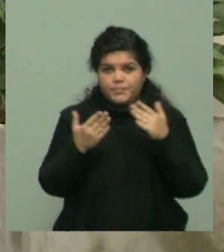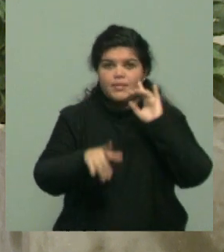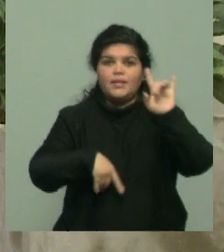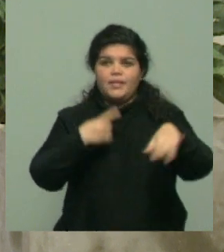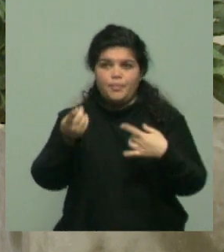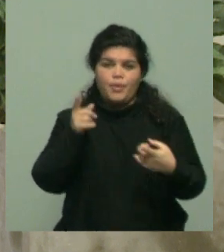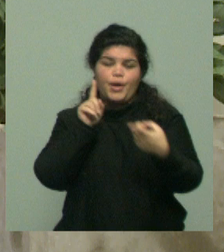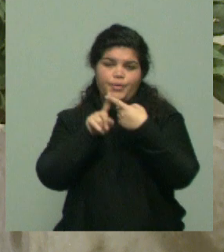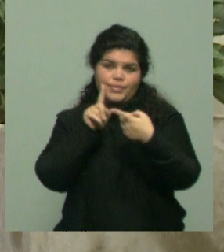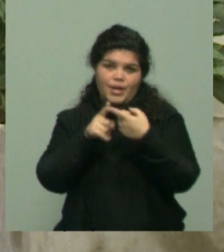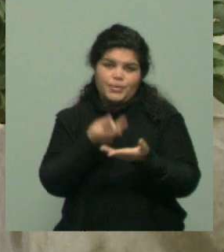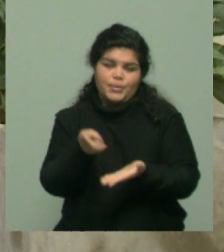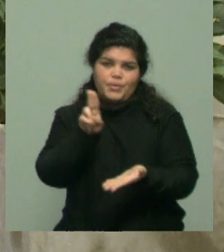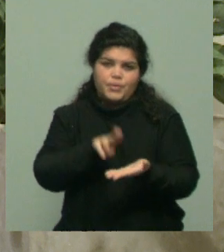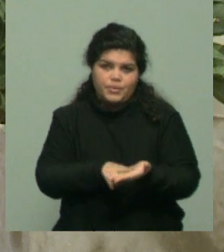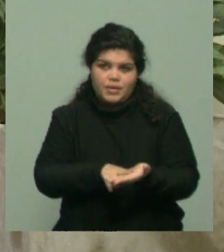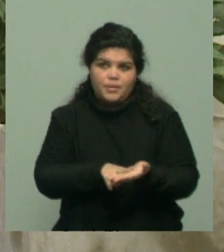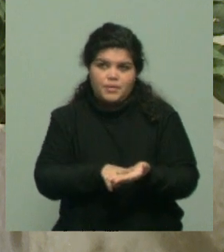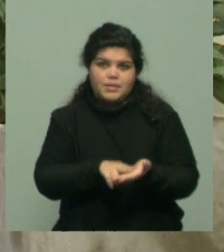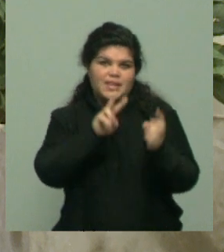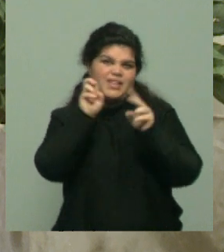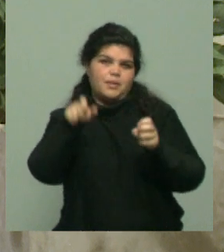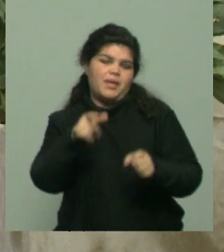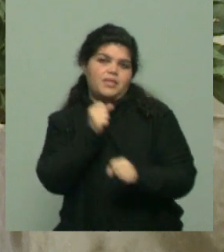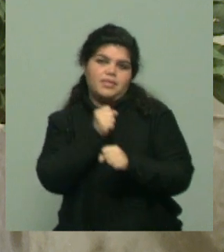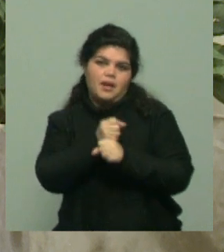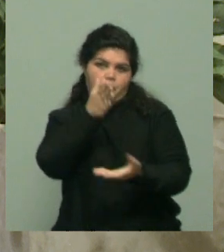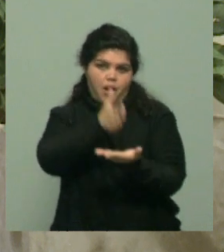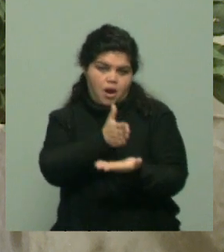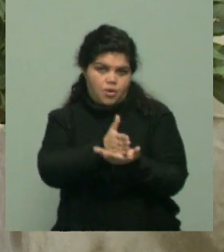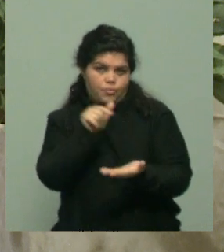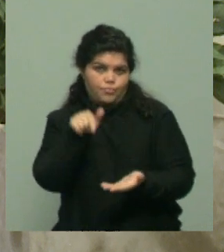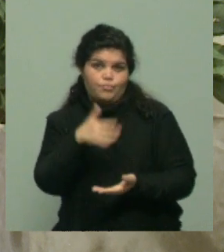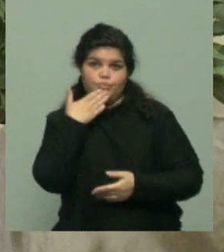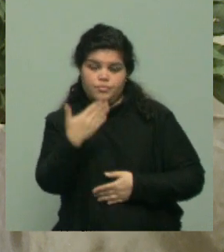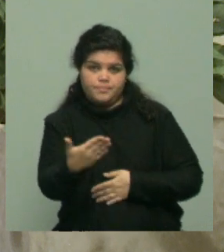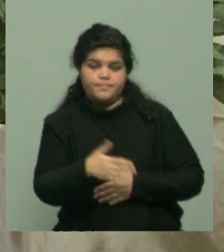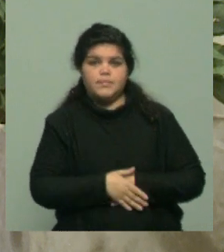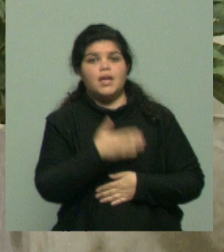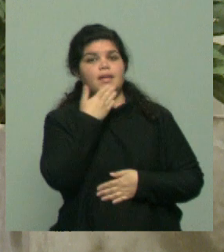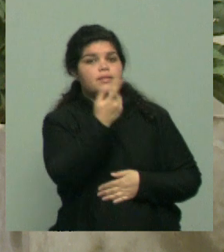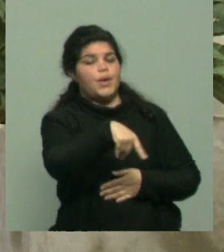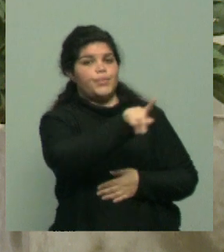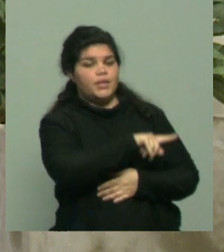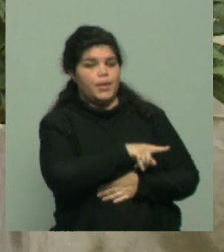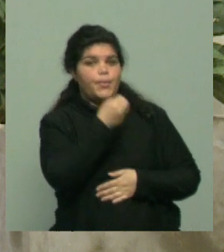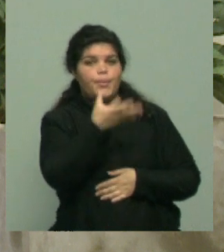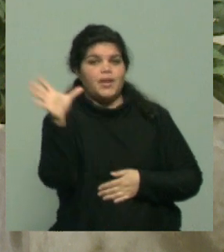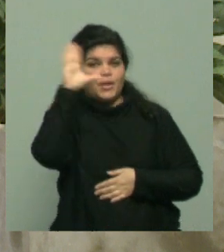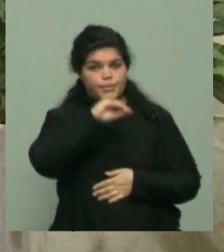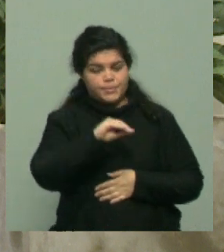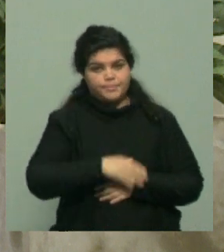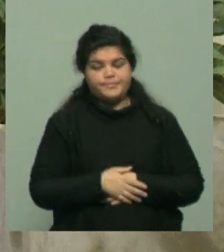contacto para seguir hablando de derecho laboral en cualquier momento. Muchísimas gracias. Gracias a ustedes, que tengan buenas noches. Buenas